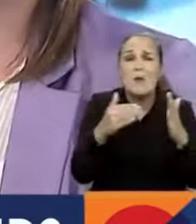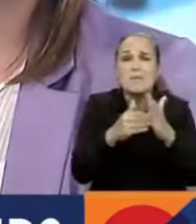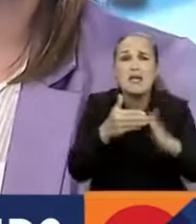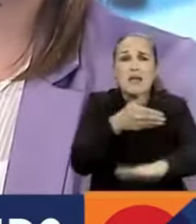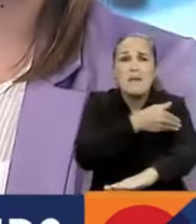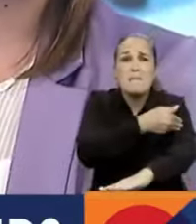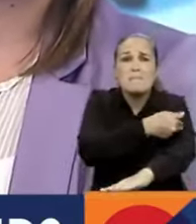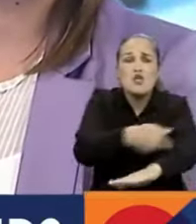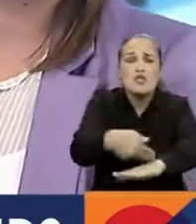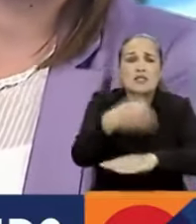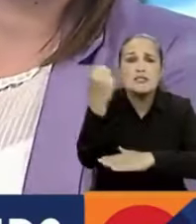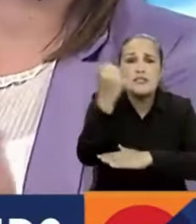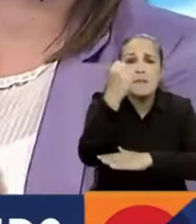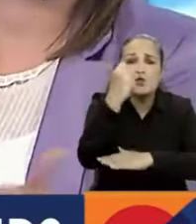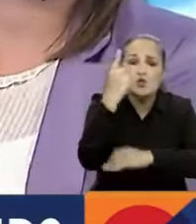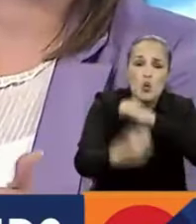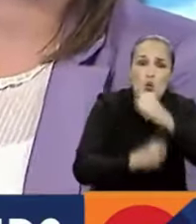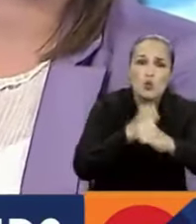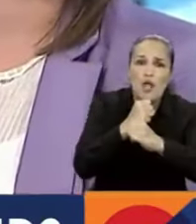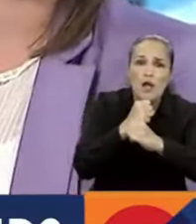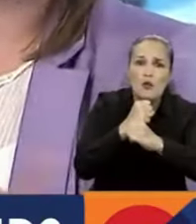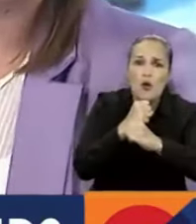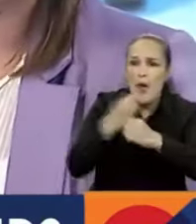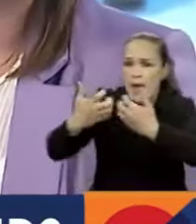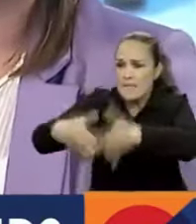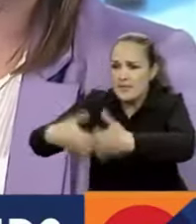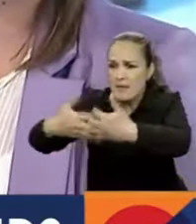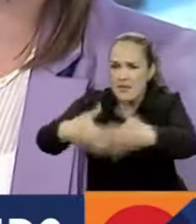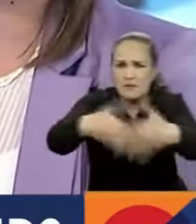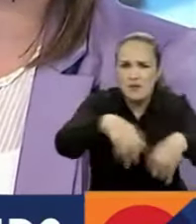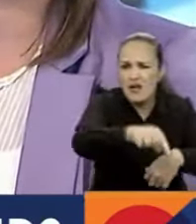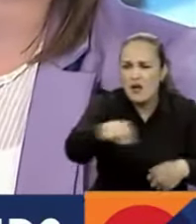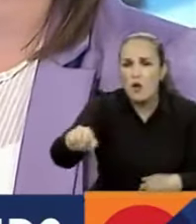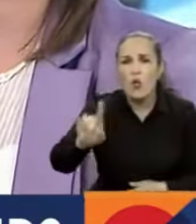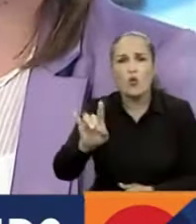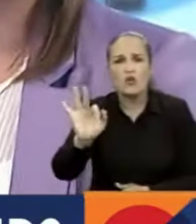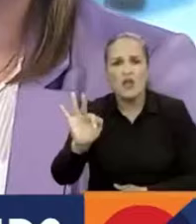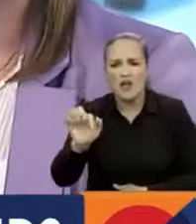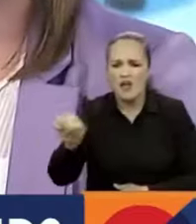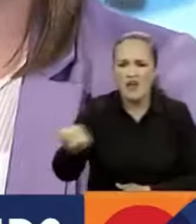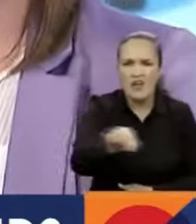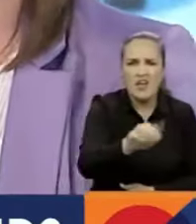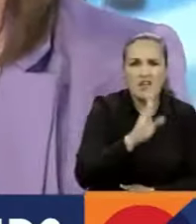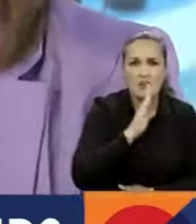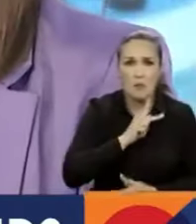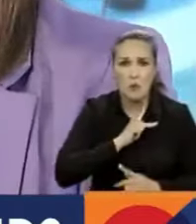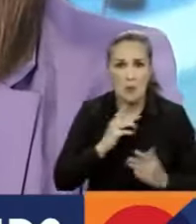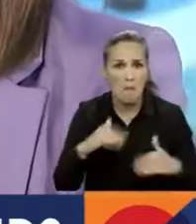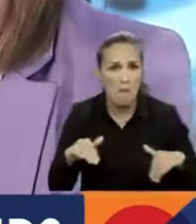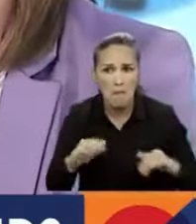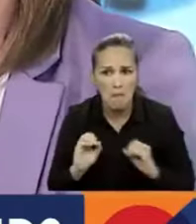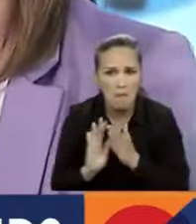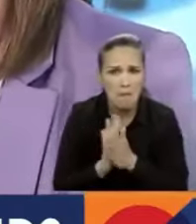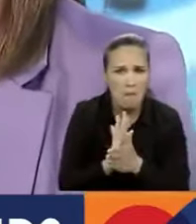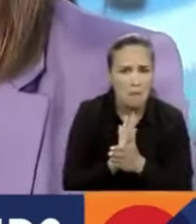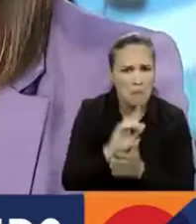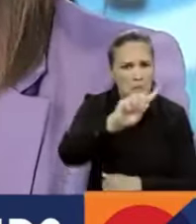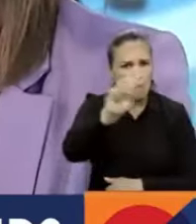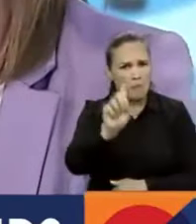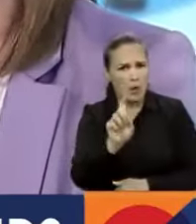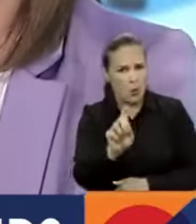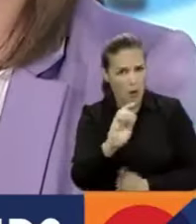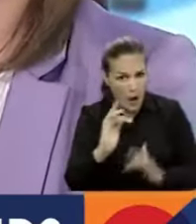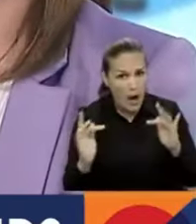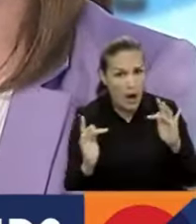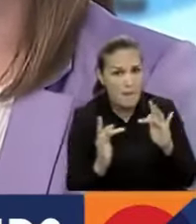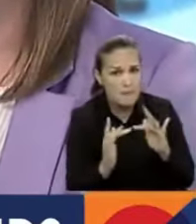pesos aproximadamente al año a un montón de empresas, uniones temporales que no sabemos de quiénes son, y nos preguntamos si esto